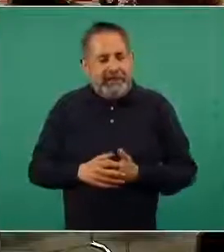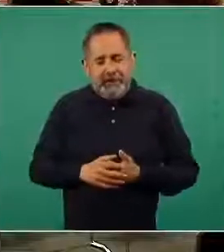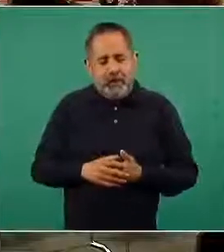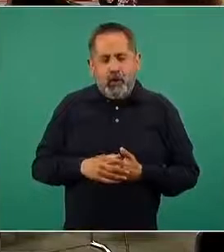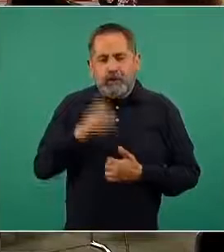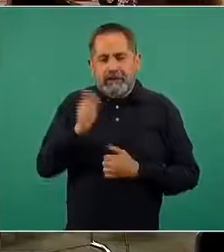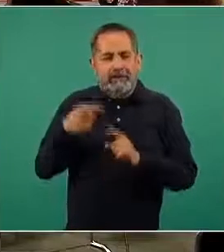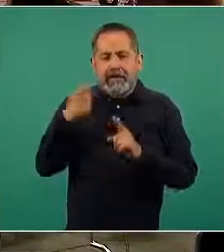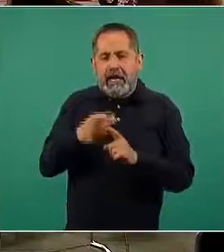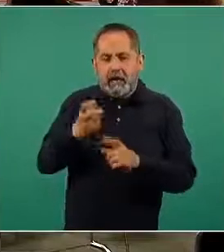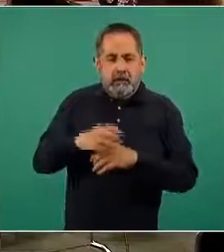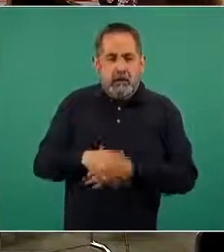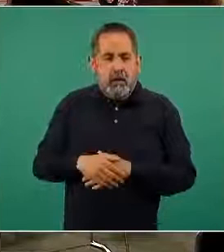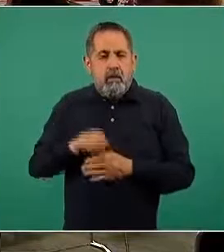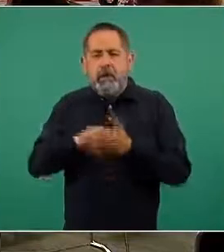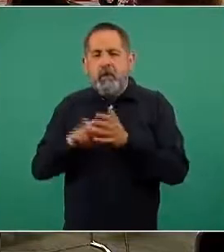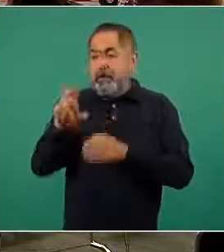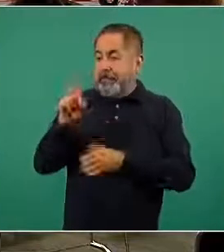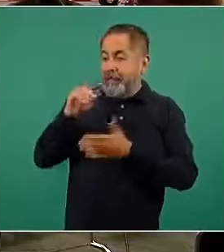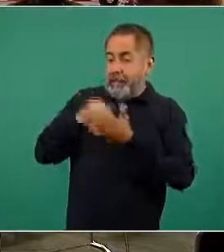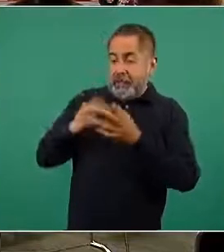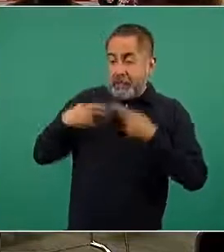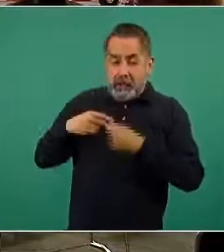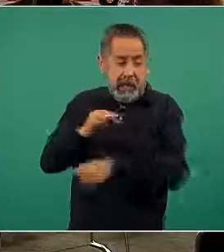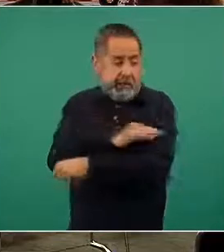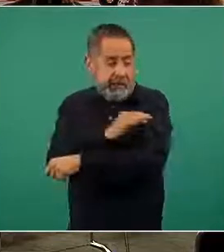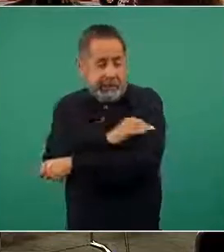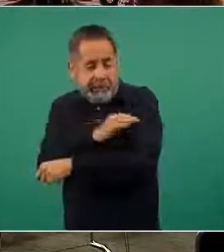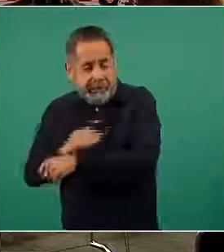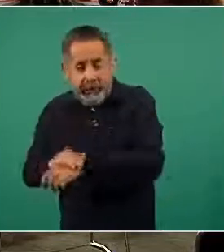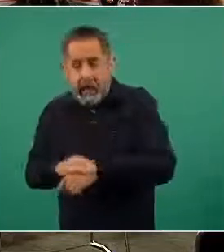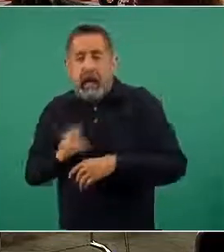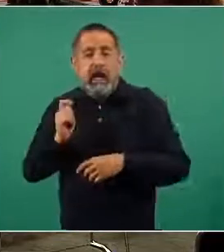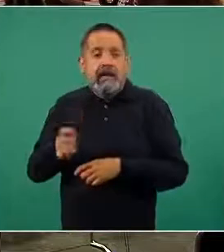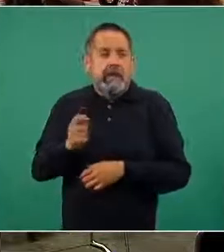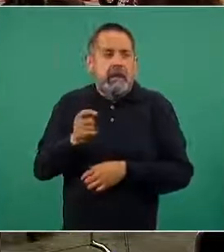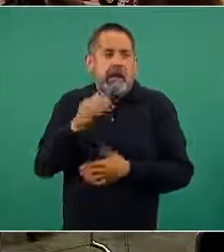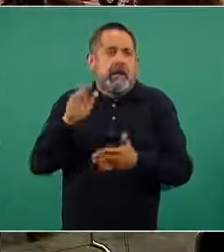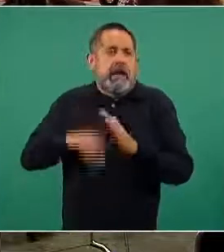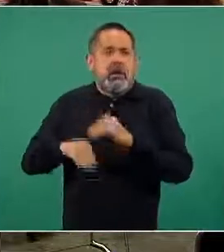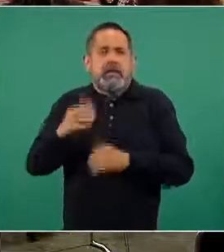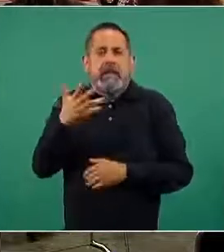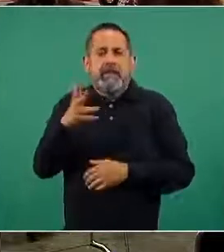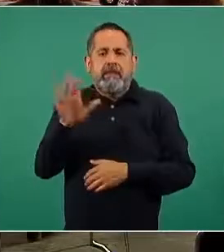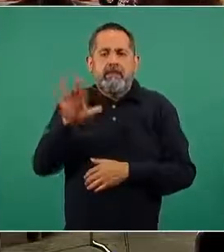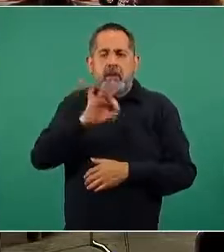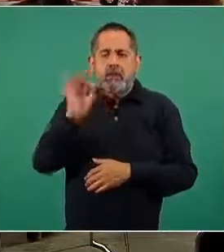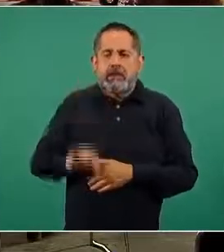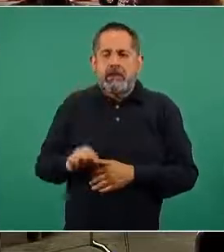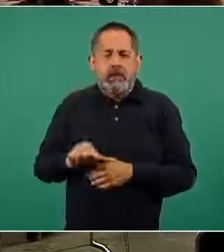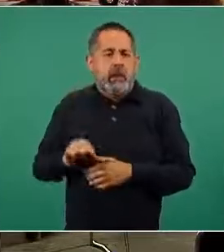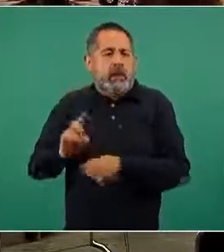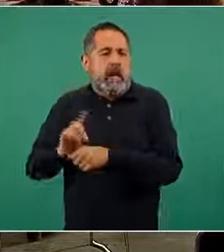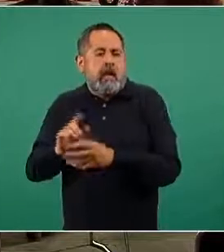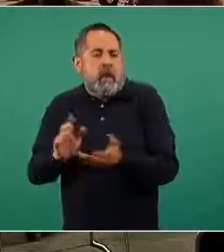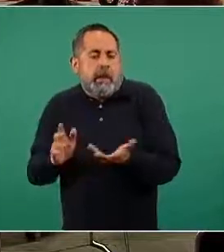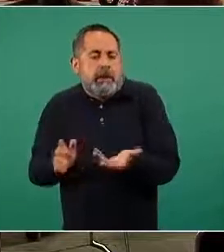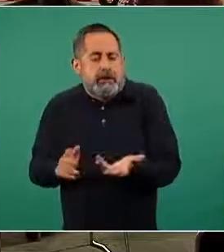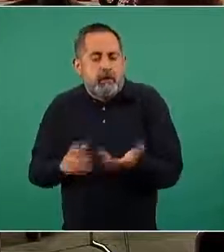estamos teniendo todos los días, pues es un avance pequeño, es menos del 10% de lo que estamos logrando vacunar todos los